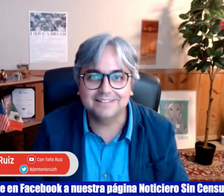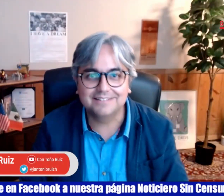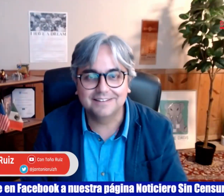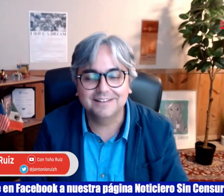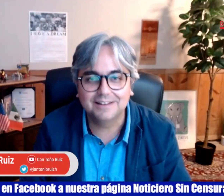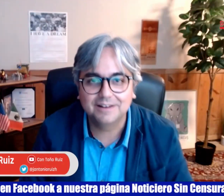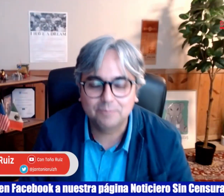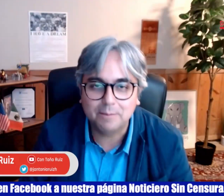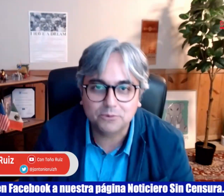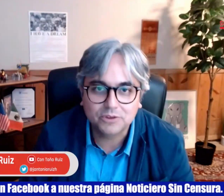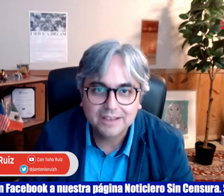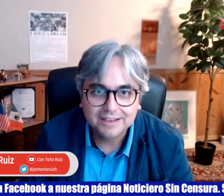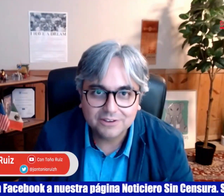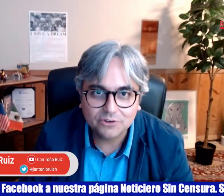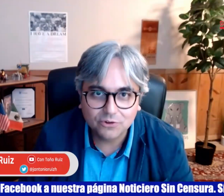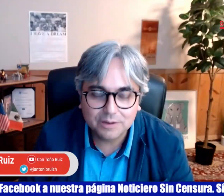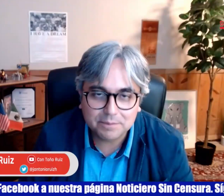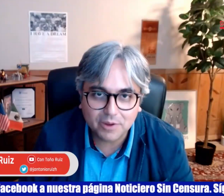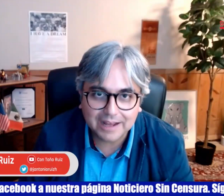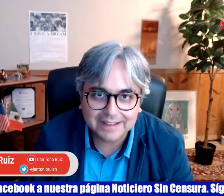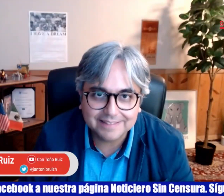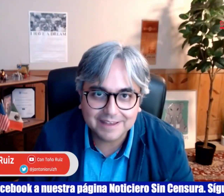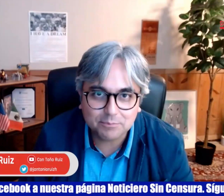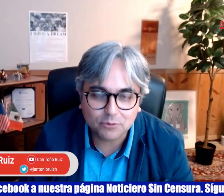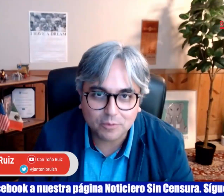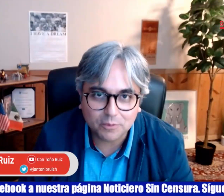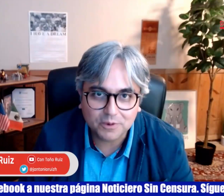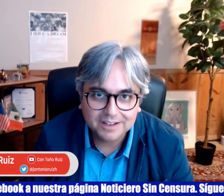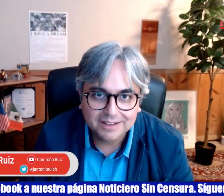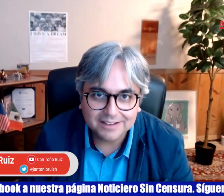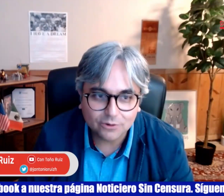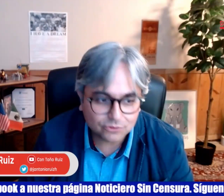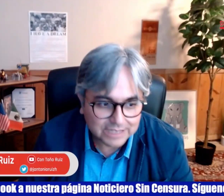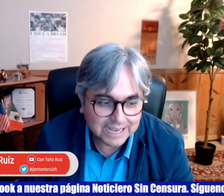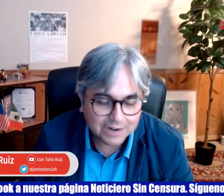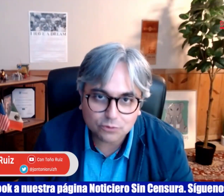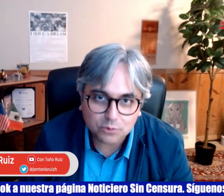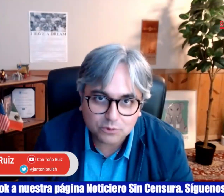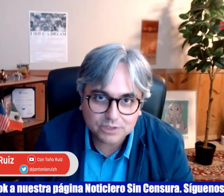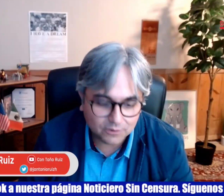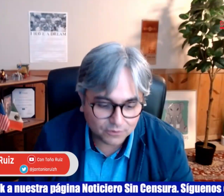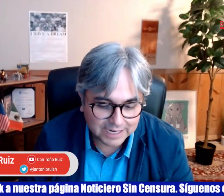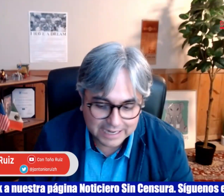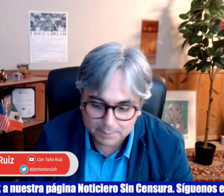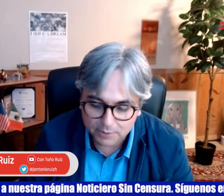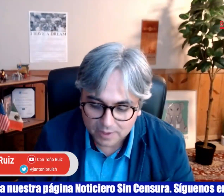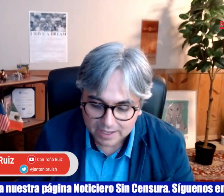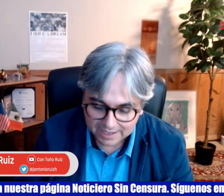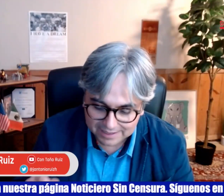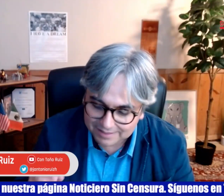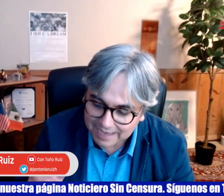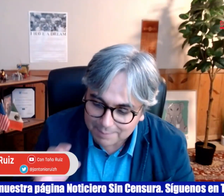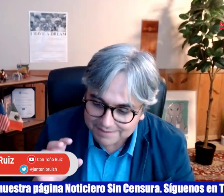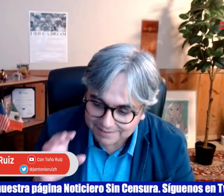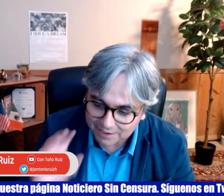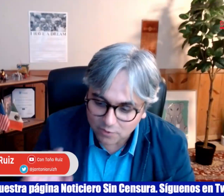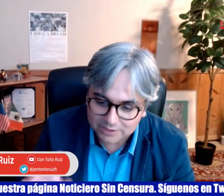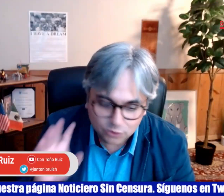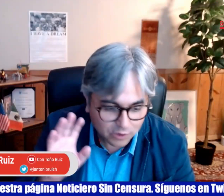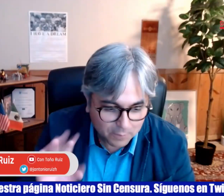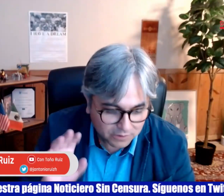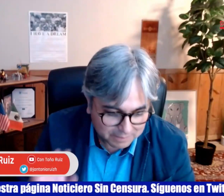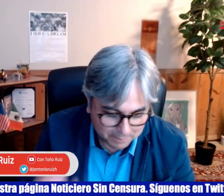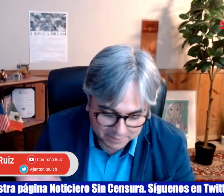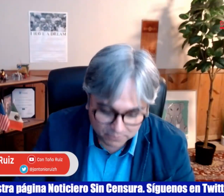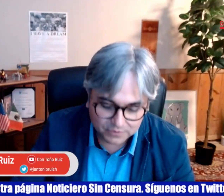dar, vamos, yo le pido a la gente que por favor los siga, los busque en Contralínea, pero déjame cerrar con esto,